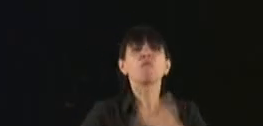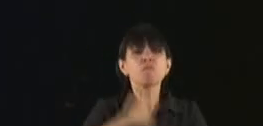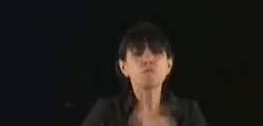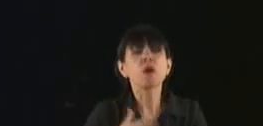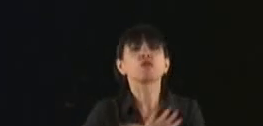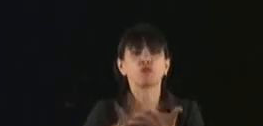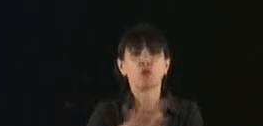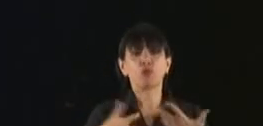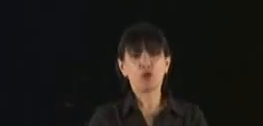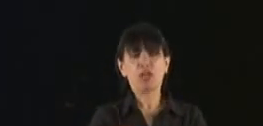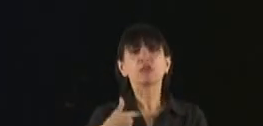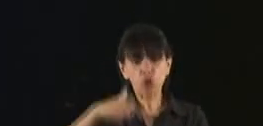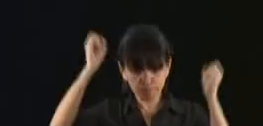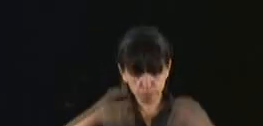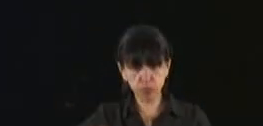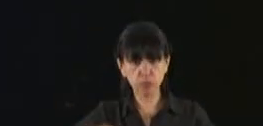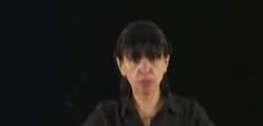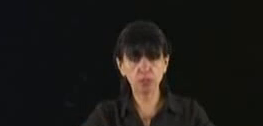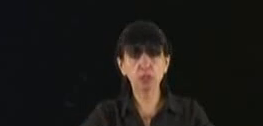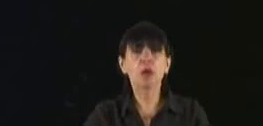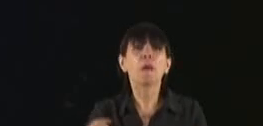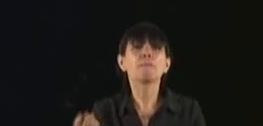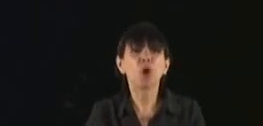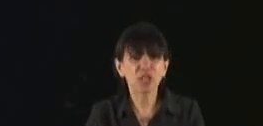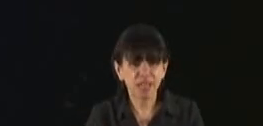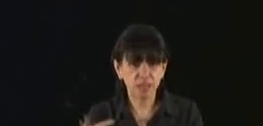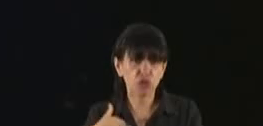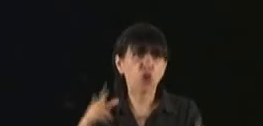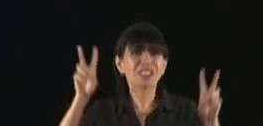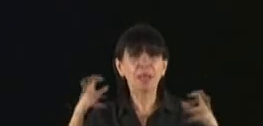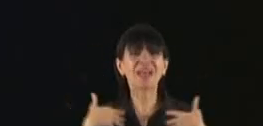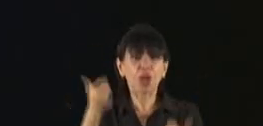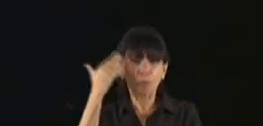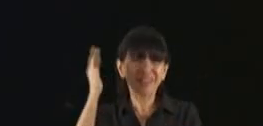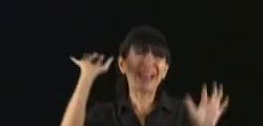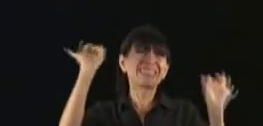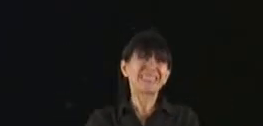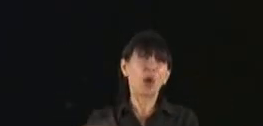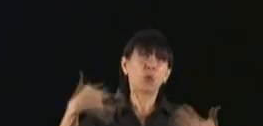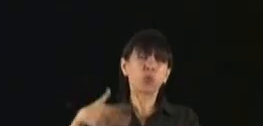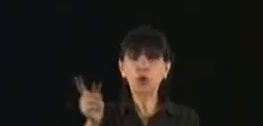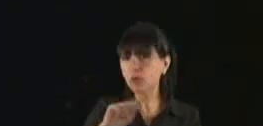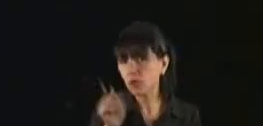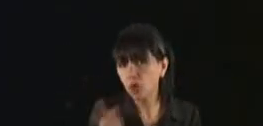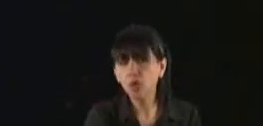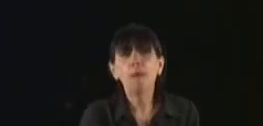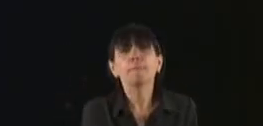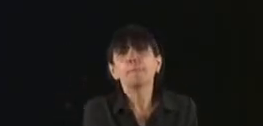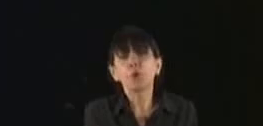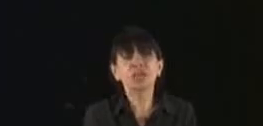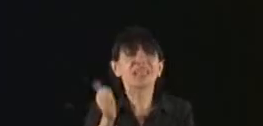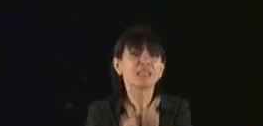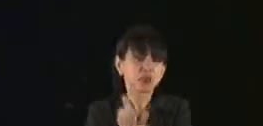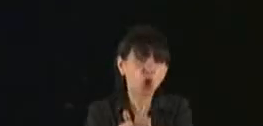Yo estoy aquí no porque sepa mucho del tema, estoy aquí porque la historia me obligó a conocer algo